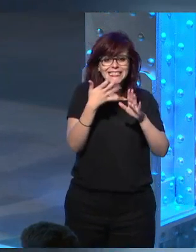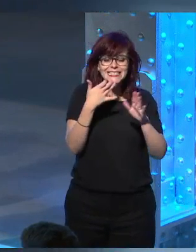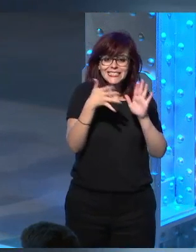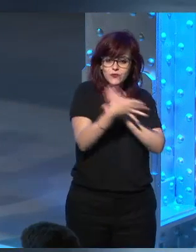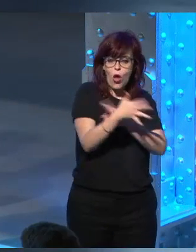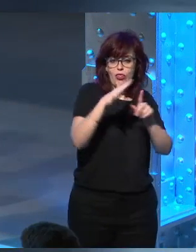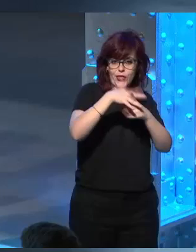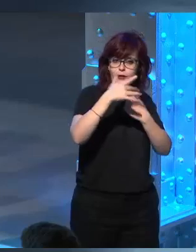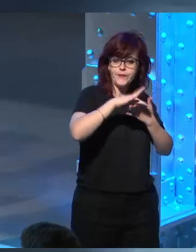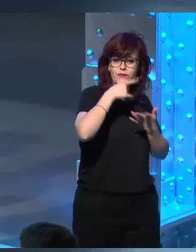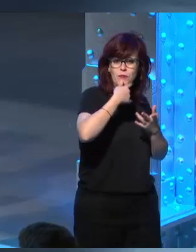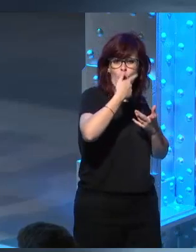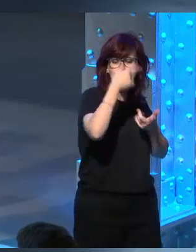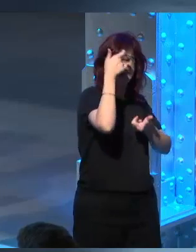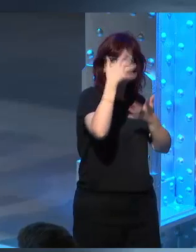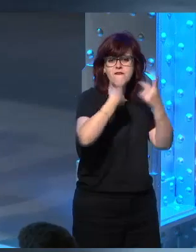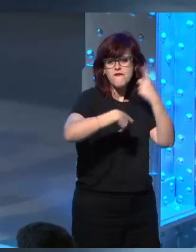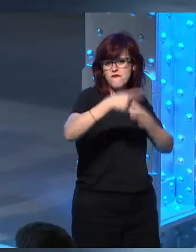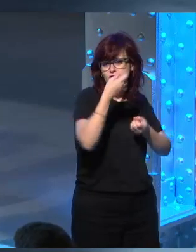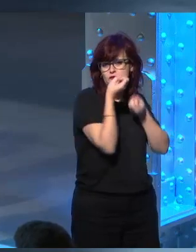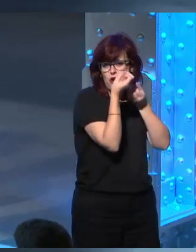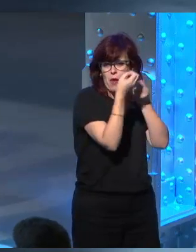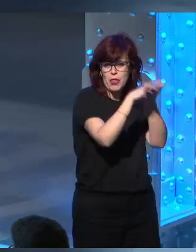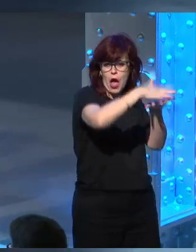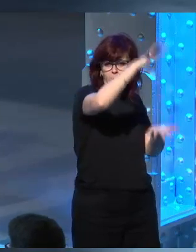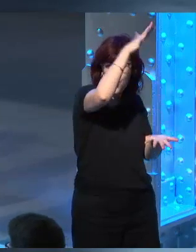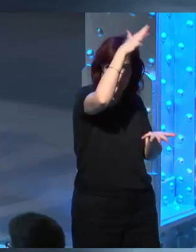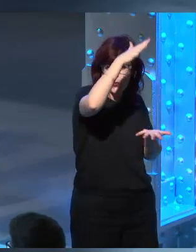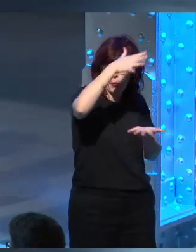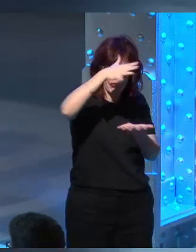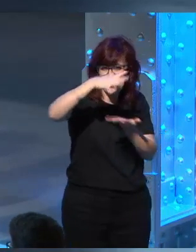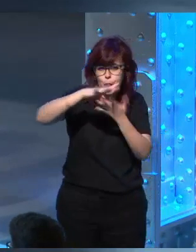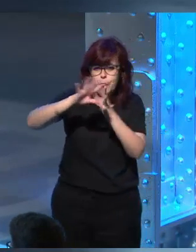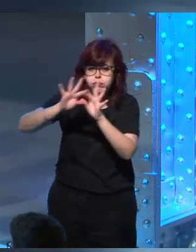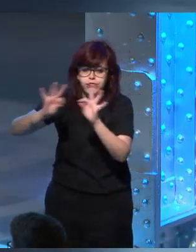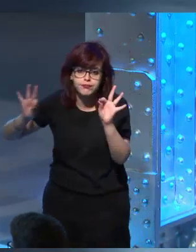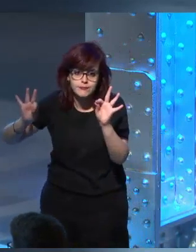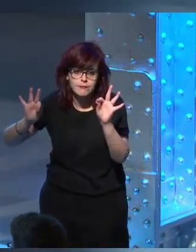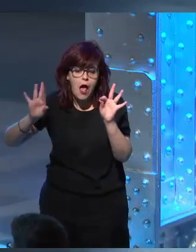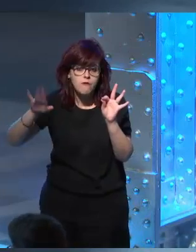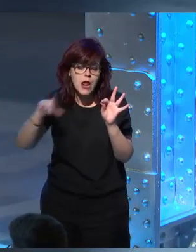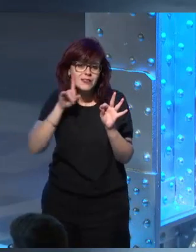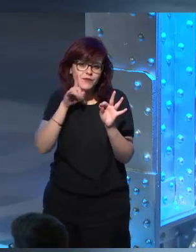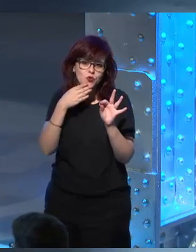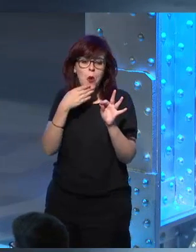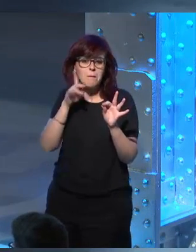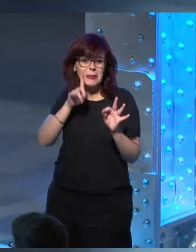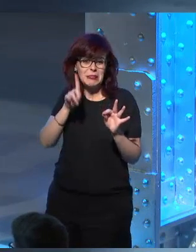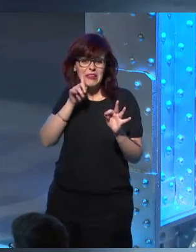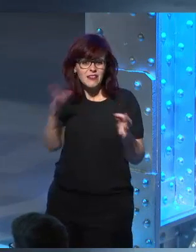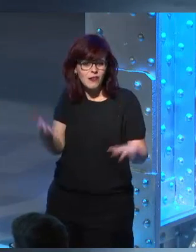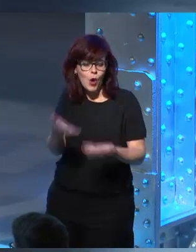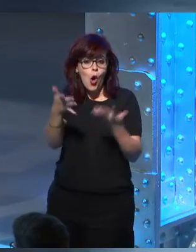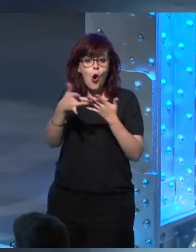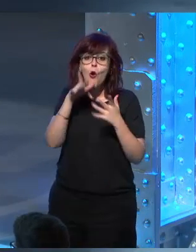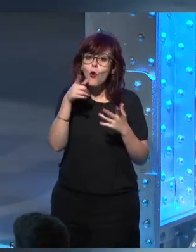muy grande, que quizás sea como mentir, digamos, o si puedes caer en que tu